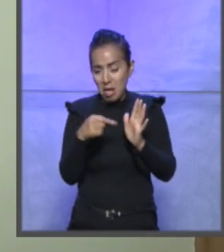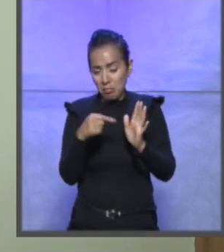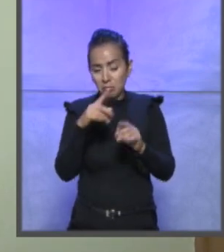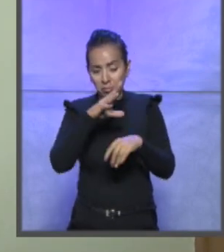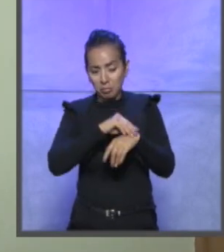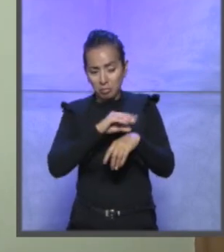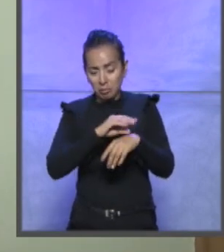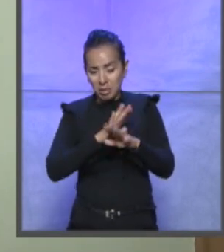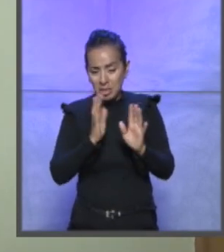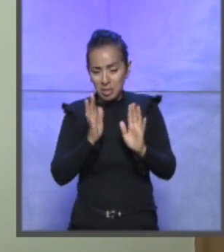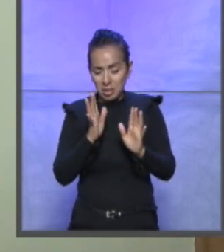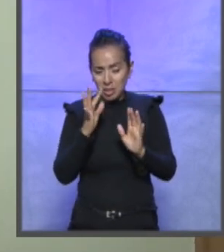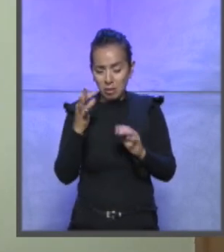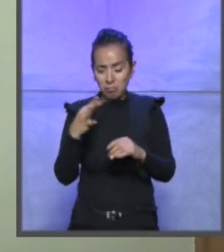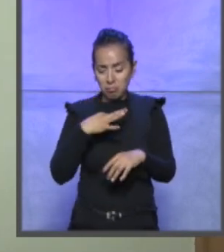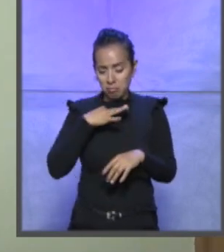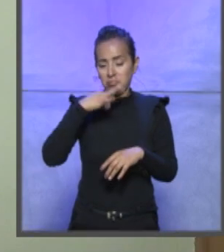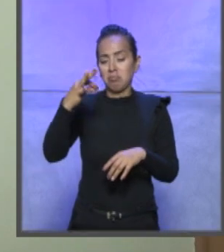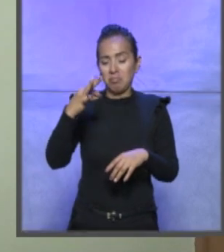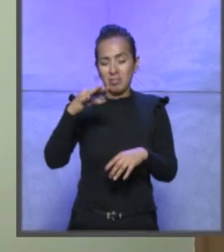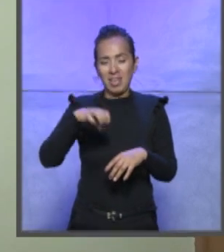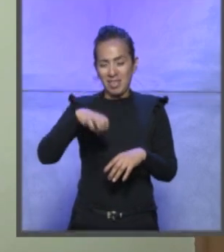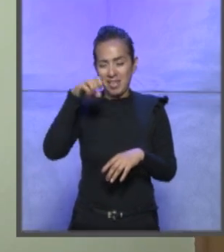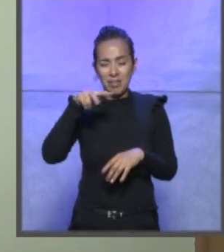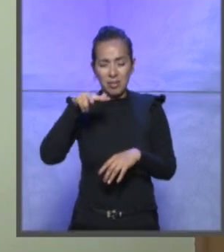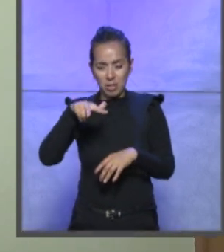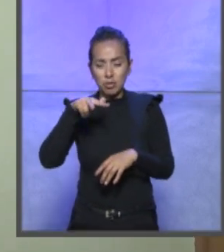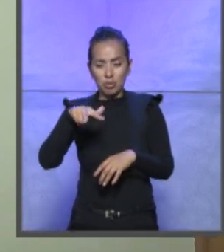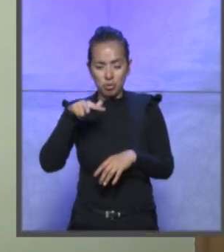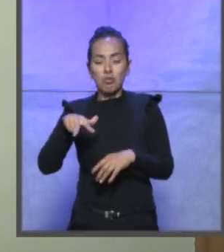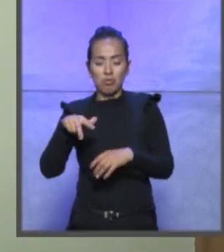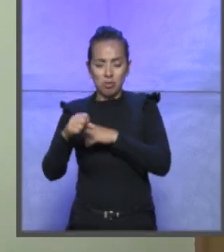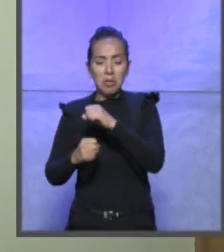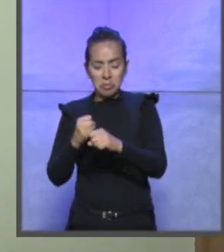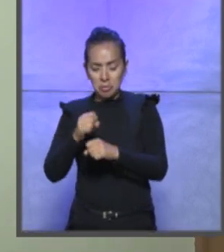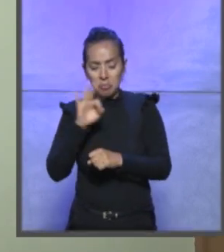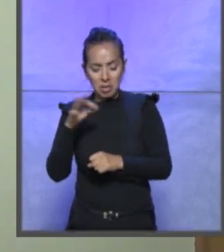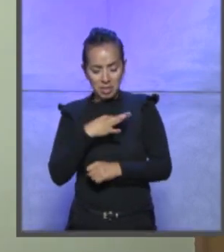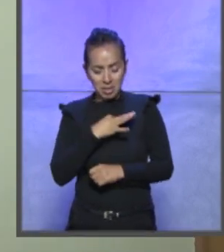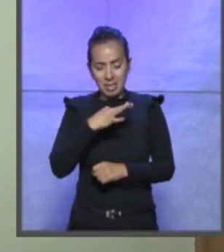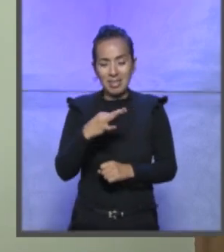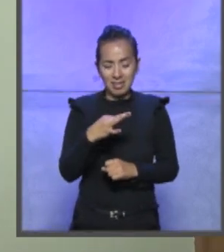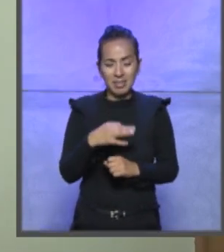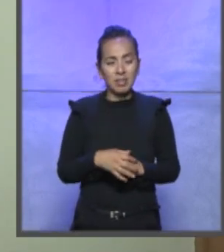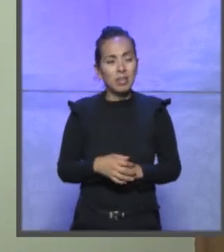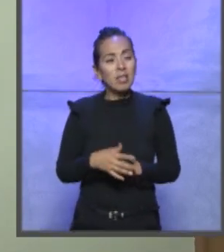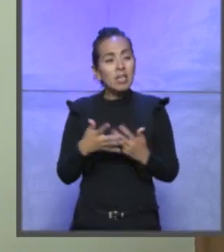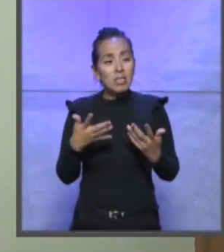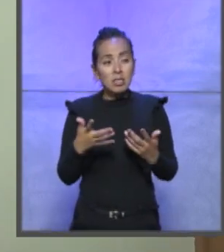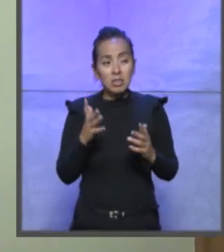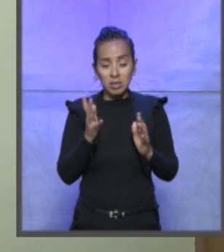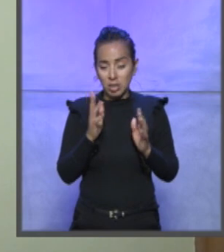les permitió ya ser votados en cierta edad de 18, en un rango de 18 años y que se haya reducido la